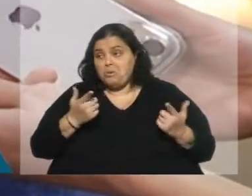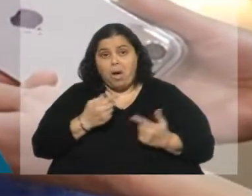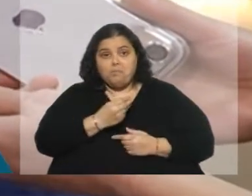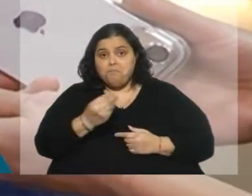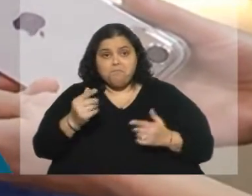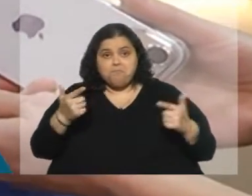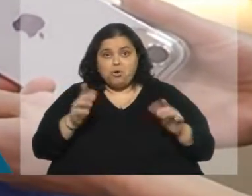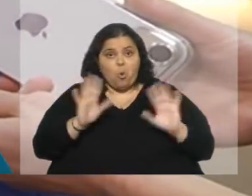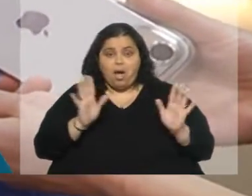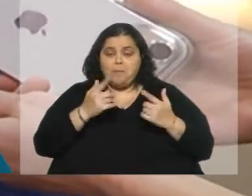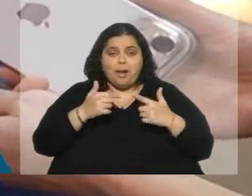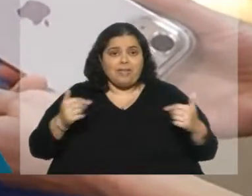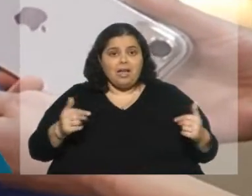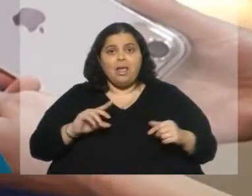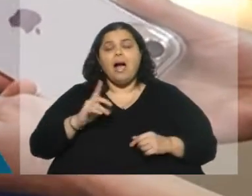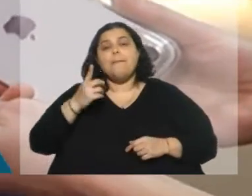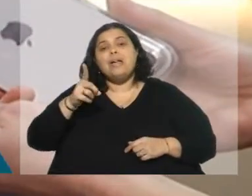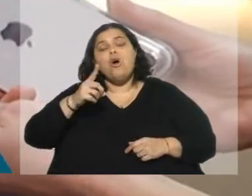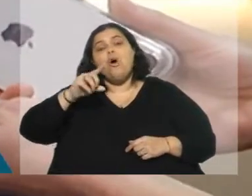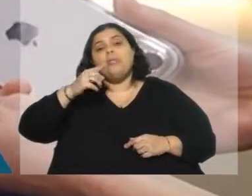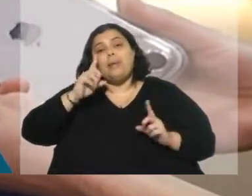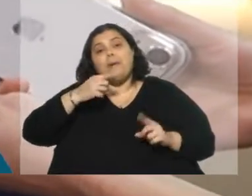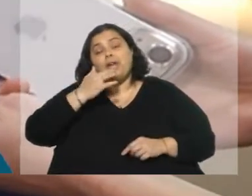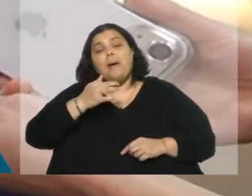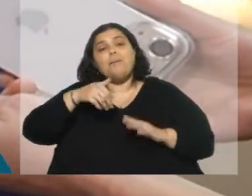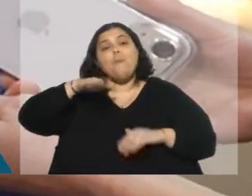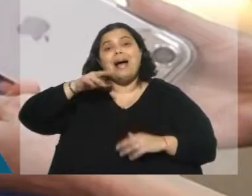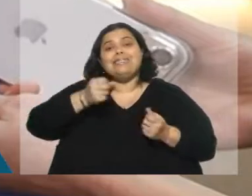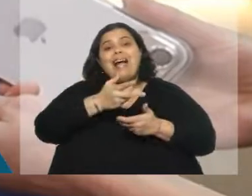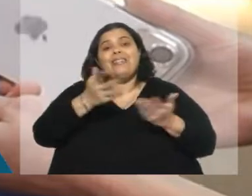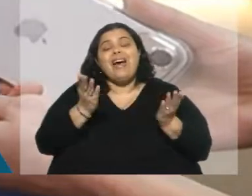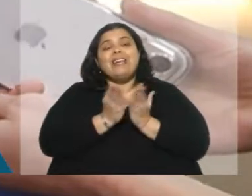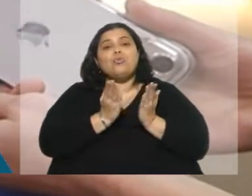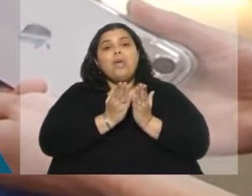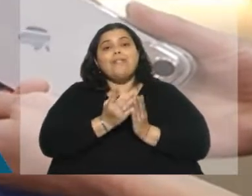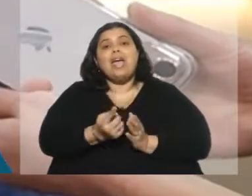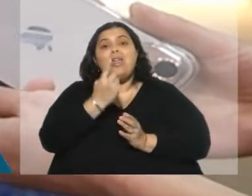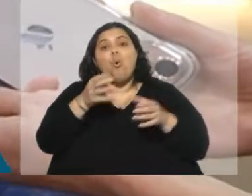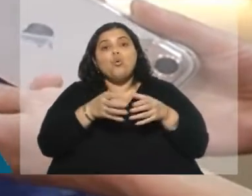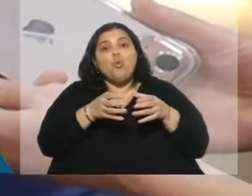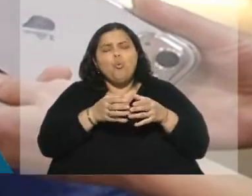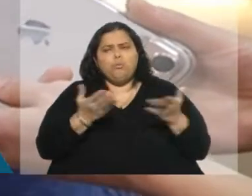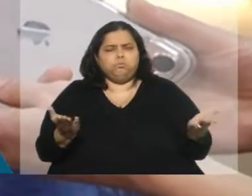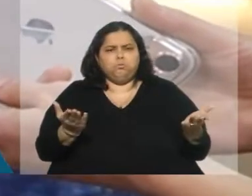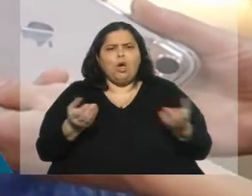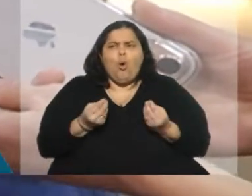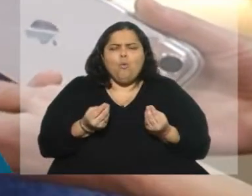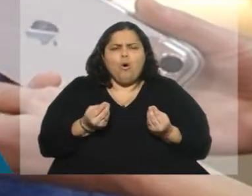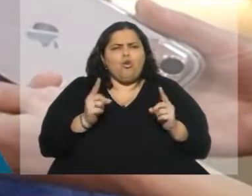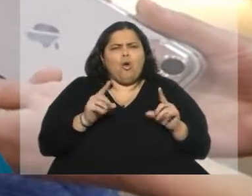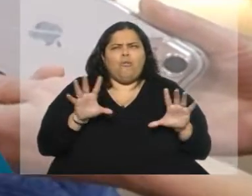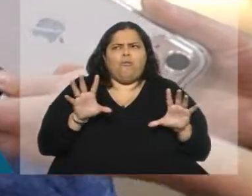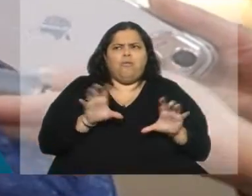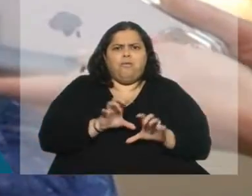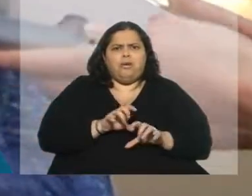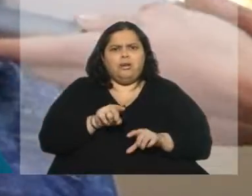si hay este menor cantidad de más cantidad de alumnos por grupo como de esa manera no se deteriora